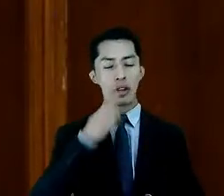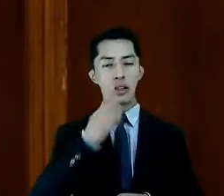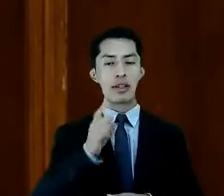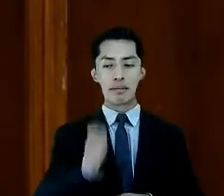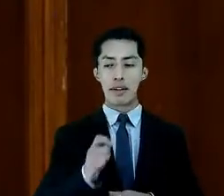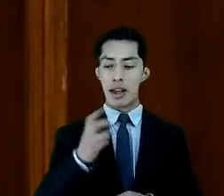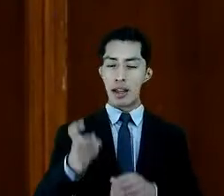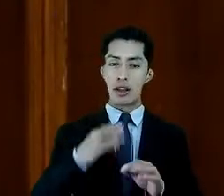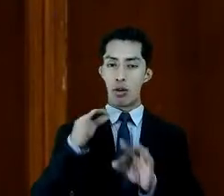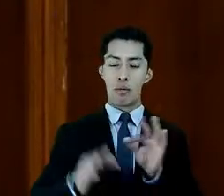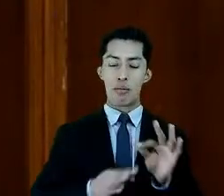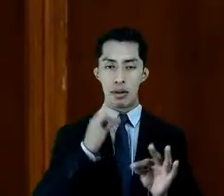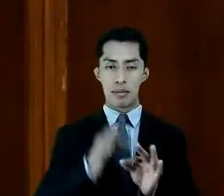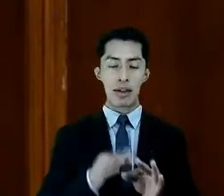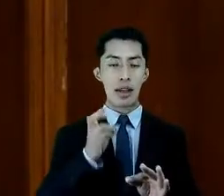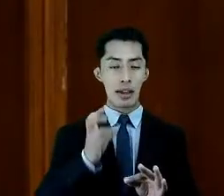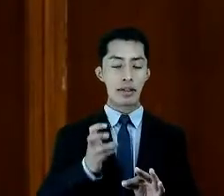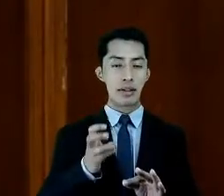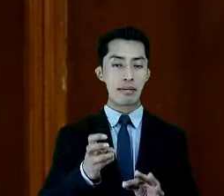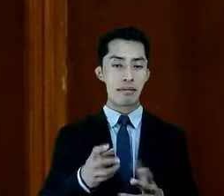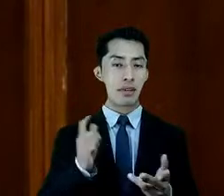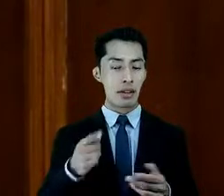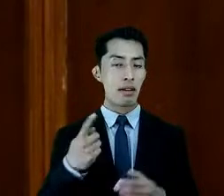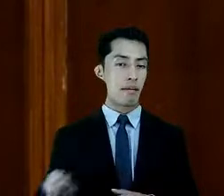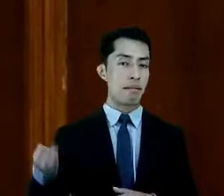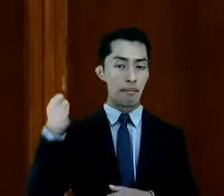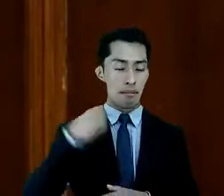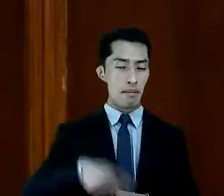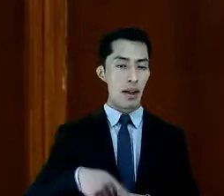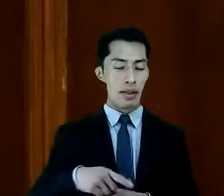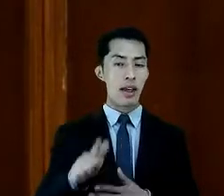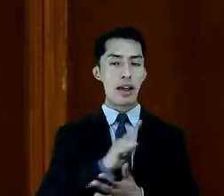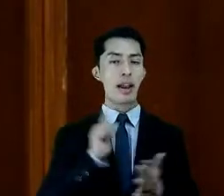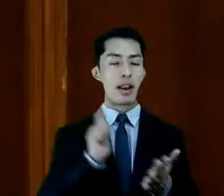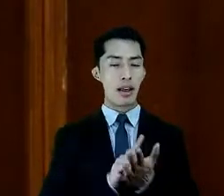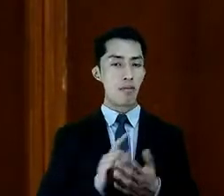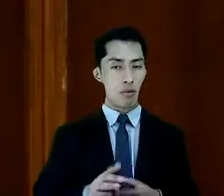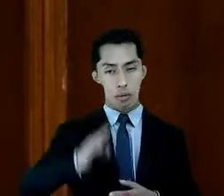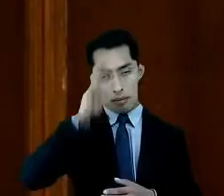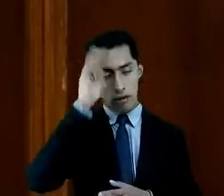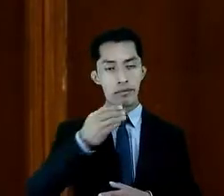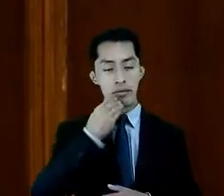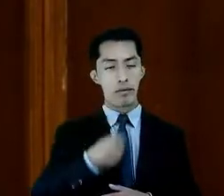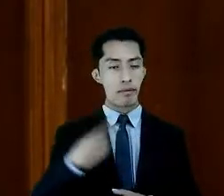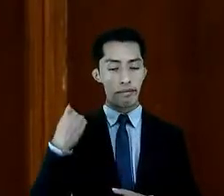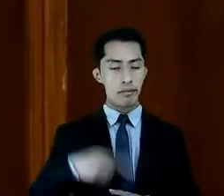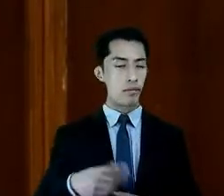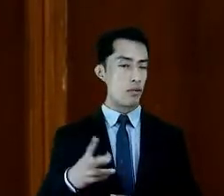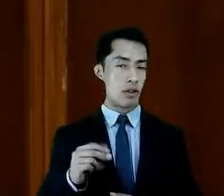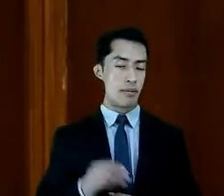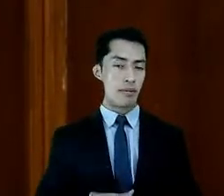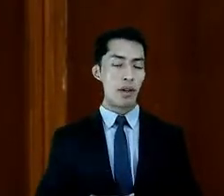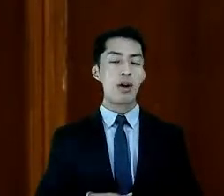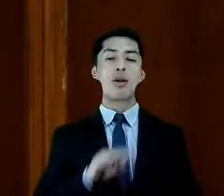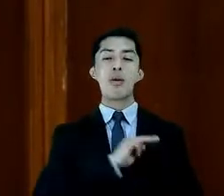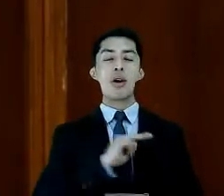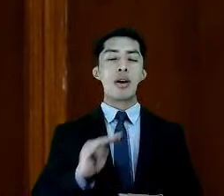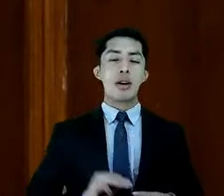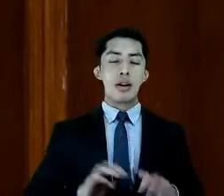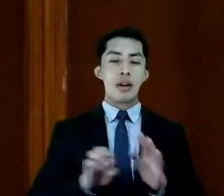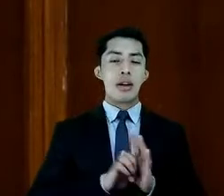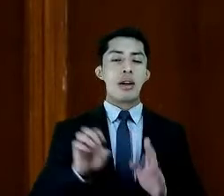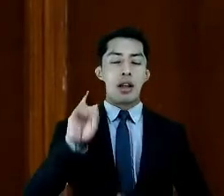está cumpliendo con lo que les mandata la Ley de Bomberos. Municipios